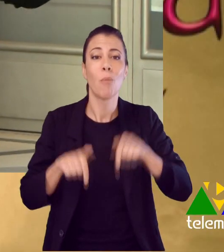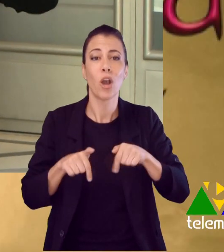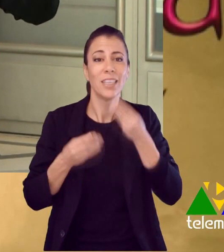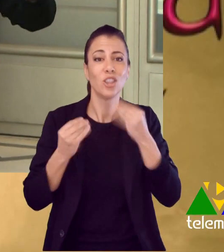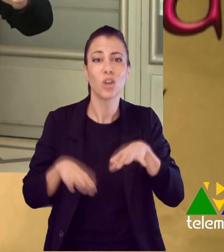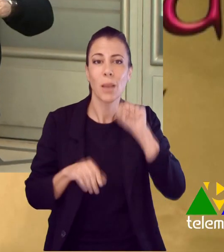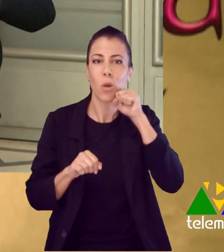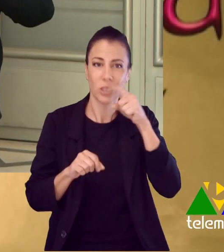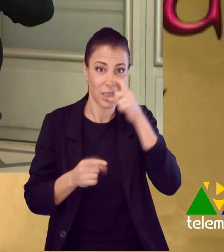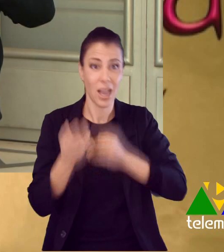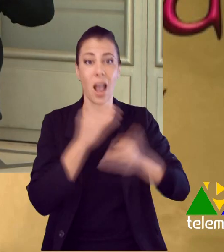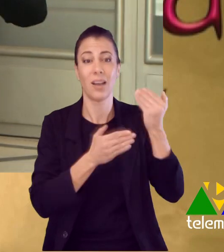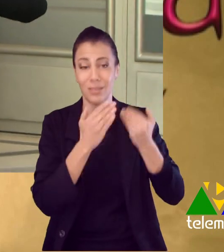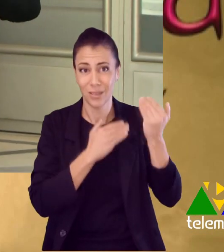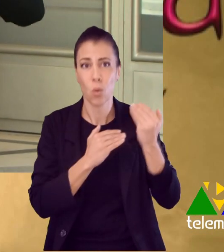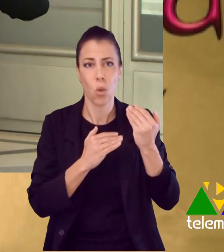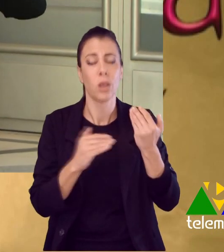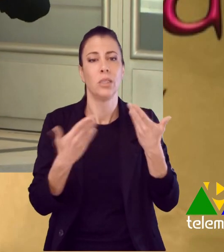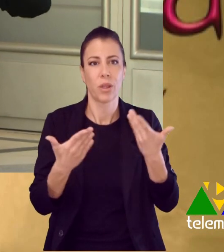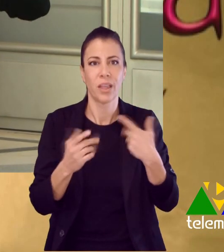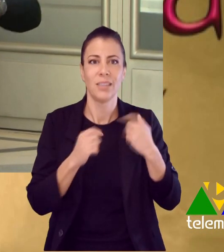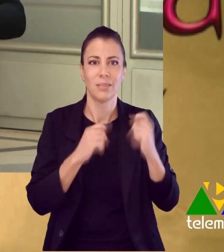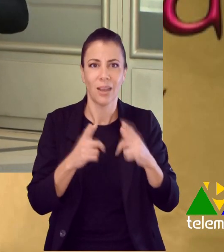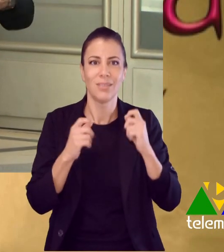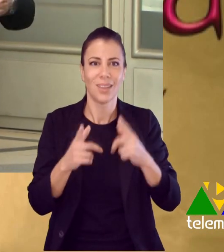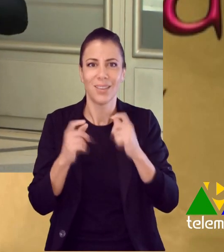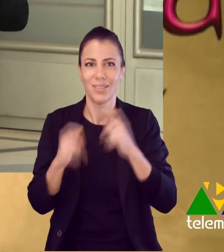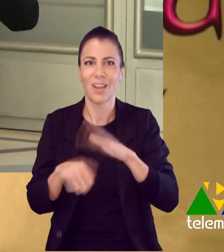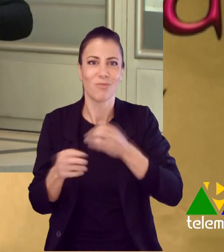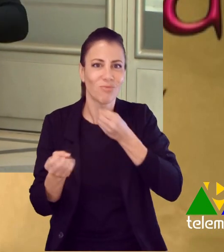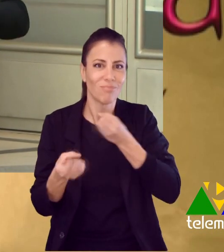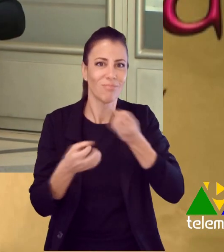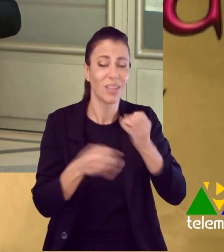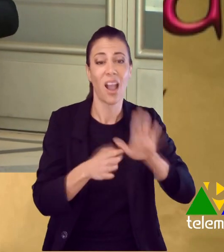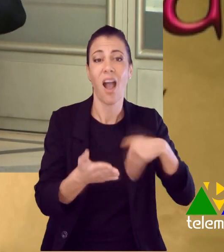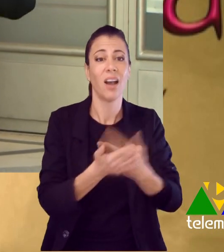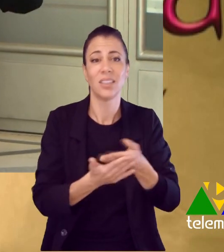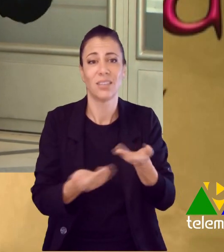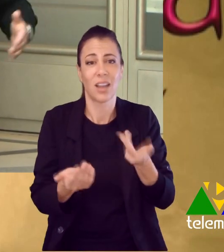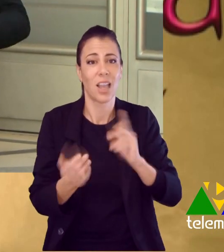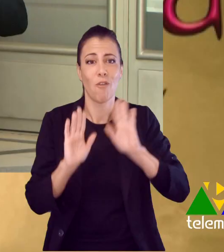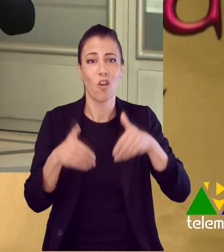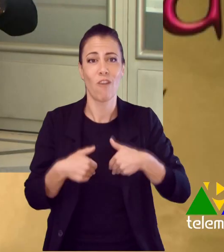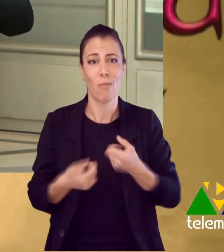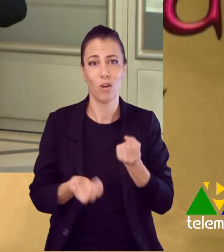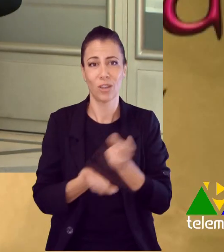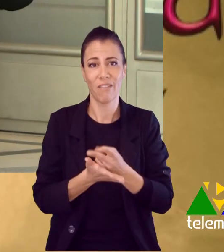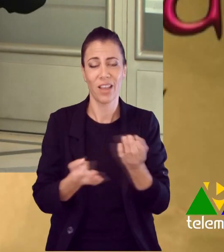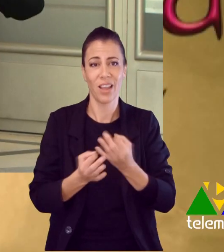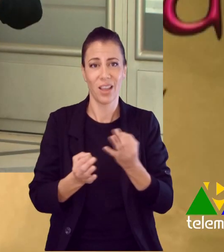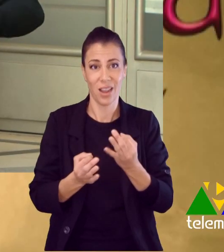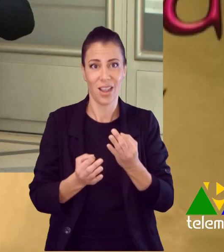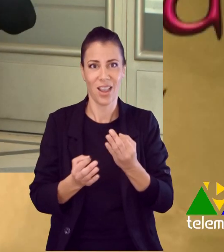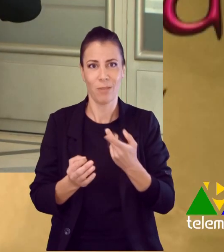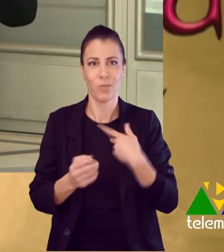historia del Motril antiguo. Y vamos dándole partes hasta que volvamos de nuevo a retomar el pulso de